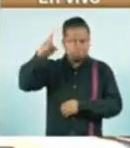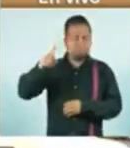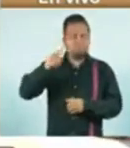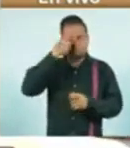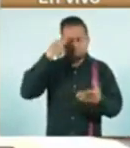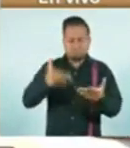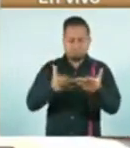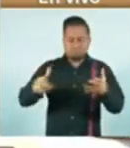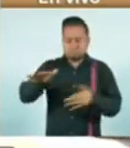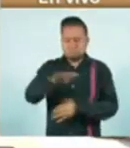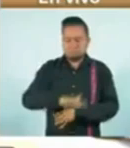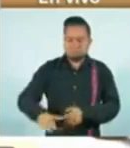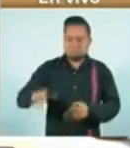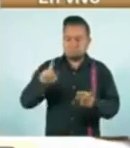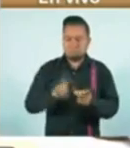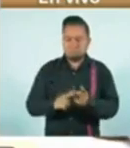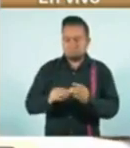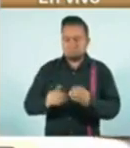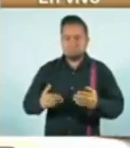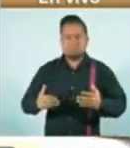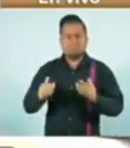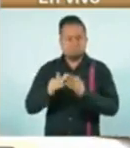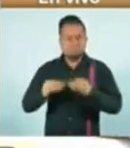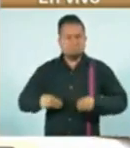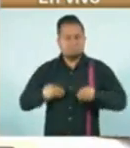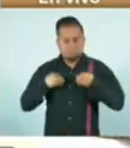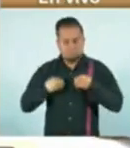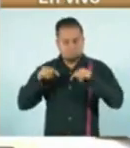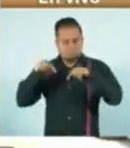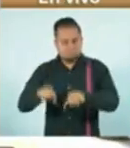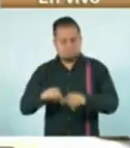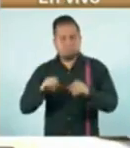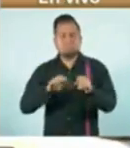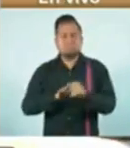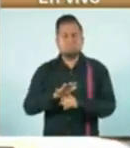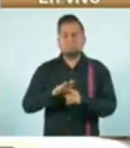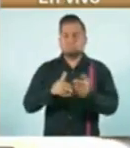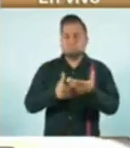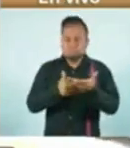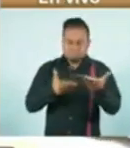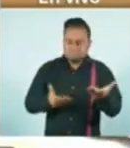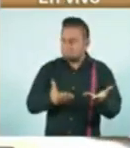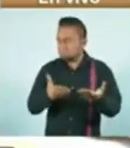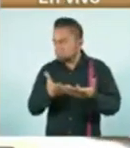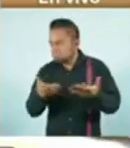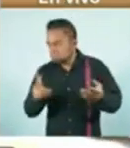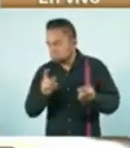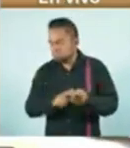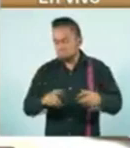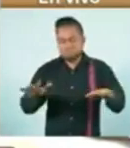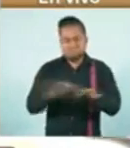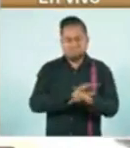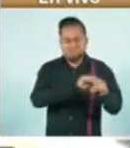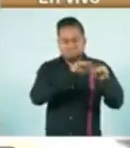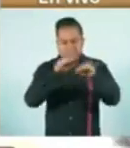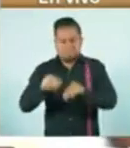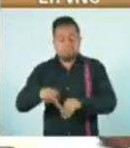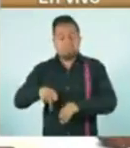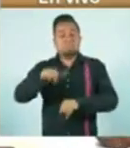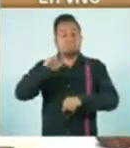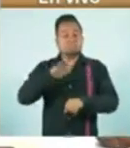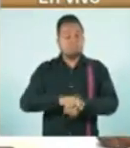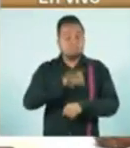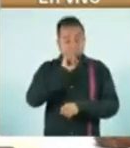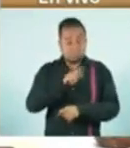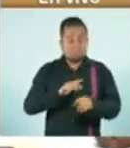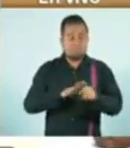predio donde se encontraban asentadas o del predio donde fueron reubicados y reubicadas. Pero además se